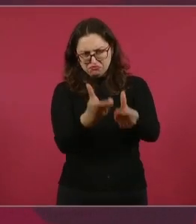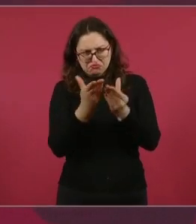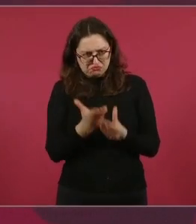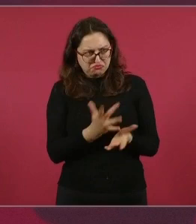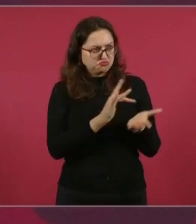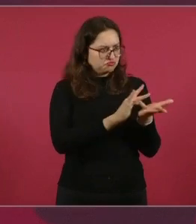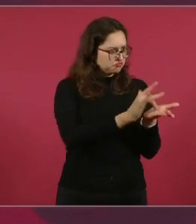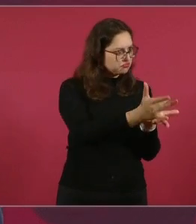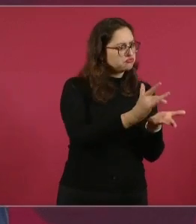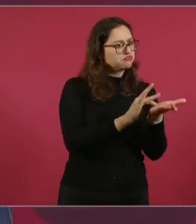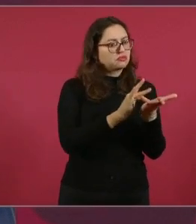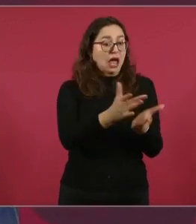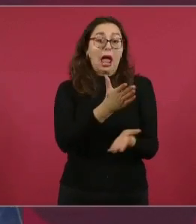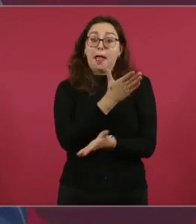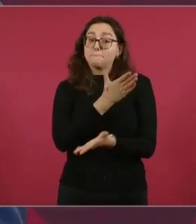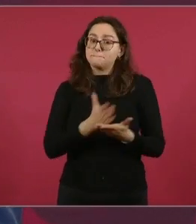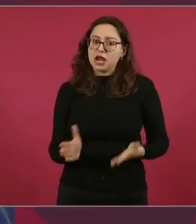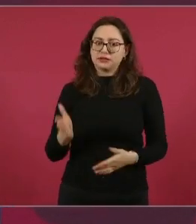otras